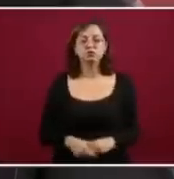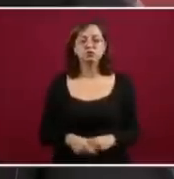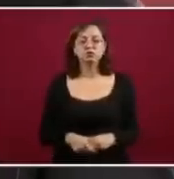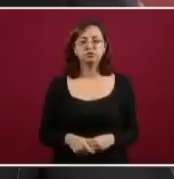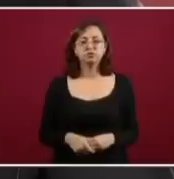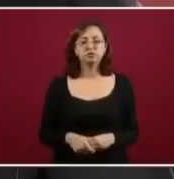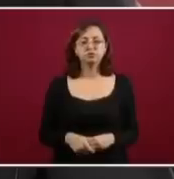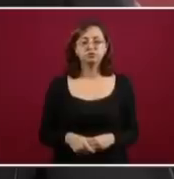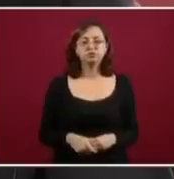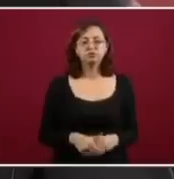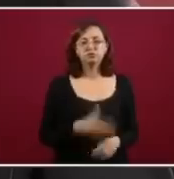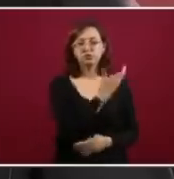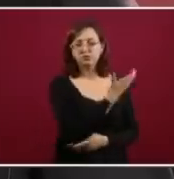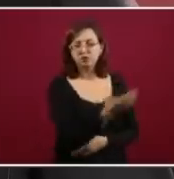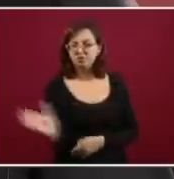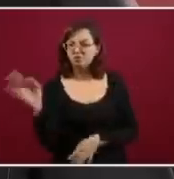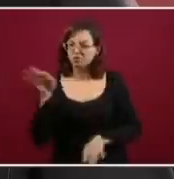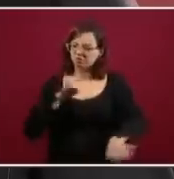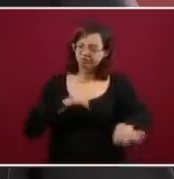campesinos